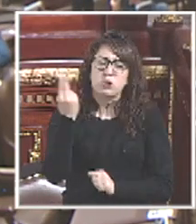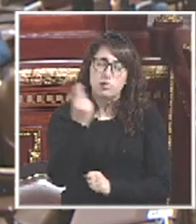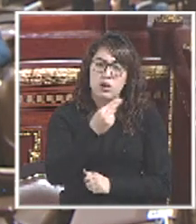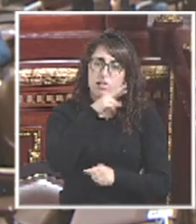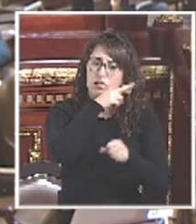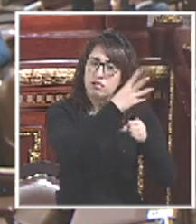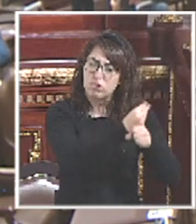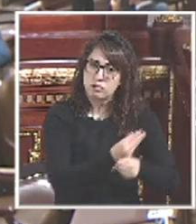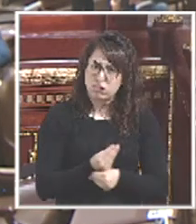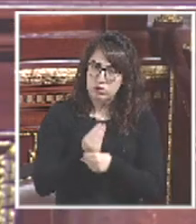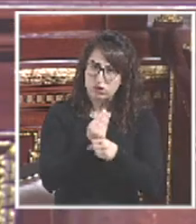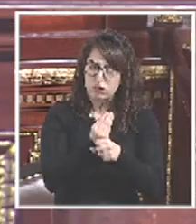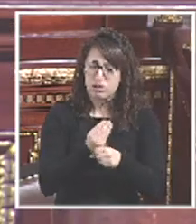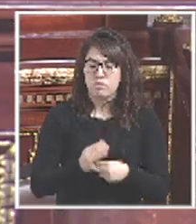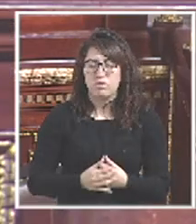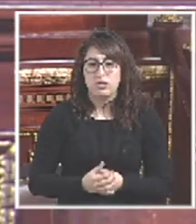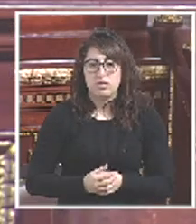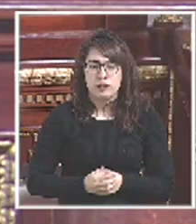obvia resolución.